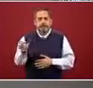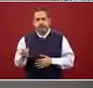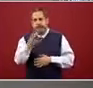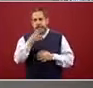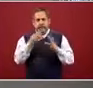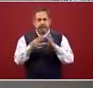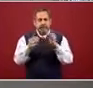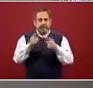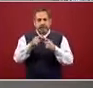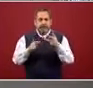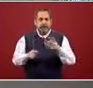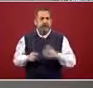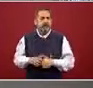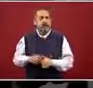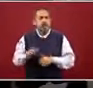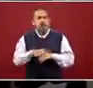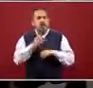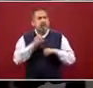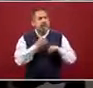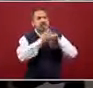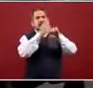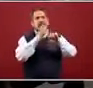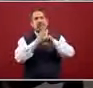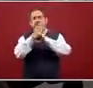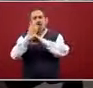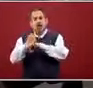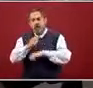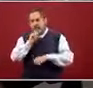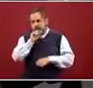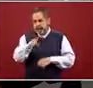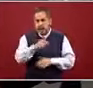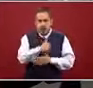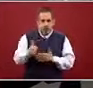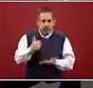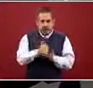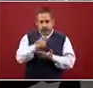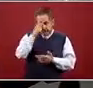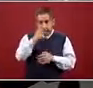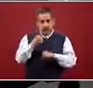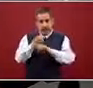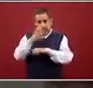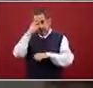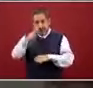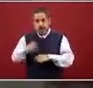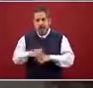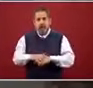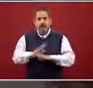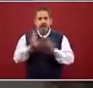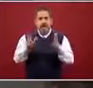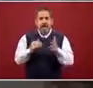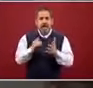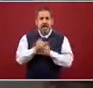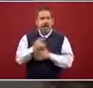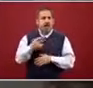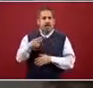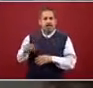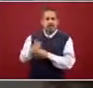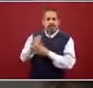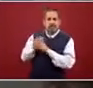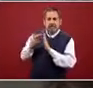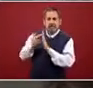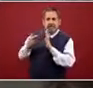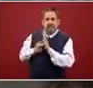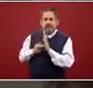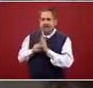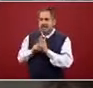Primera es, ¿por qué varios estados de la República, incluyendo la Ciudad de México y Estado de México, han decretado sus propias medidas